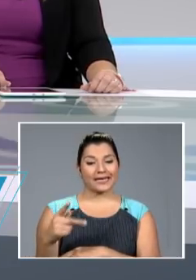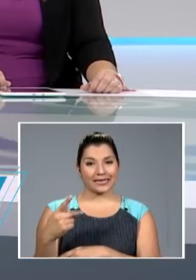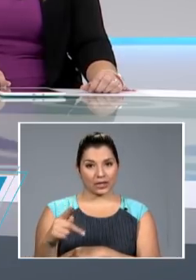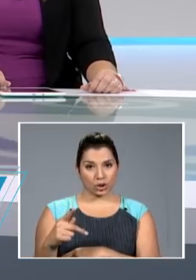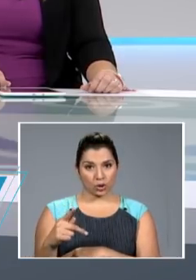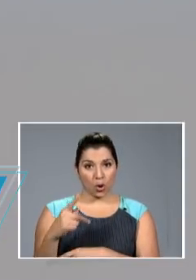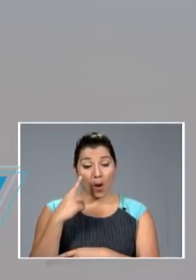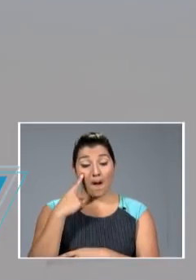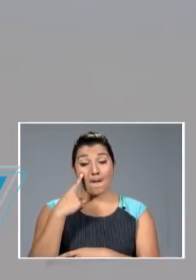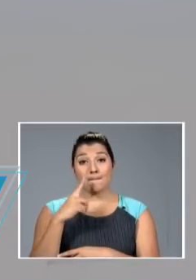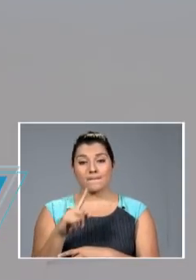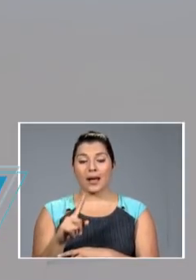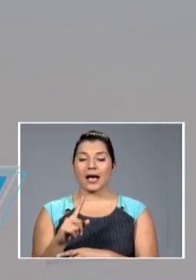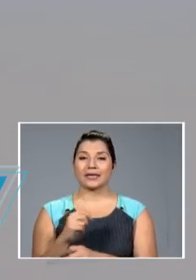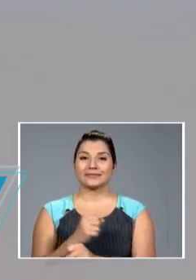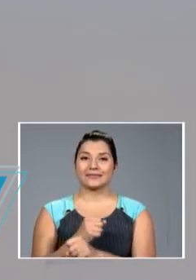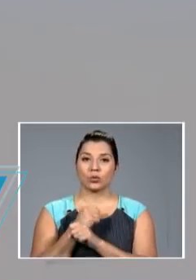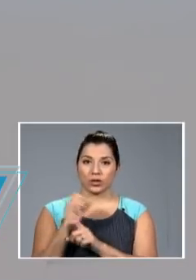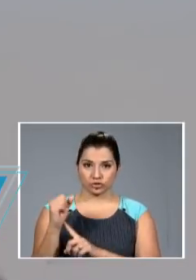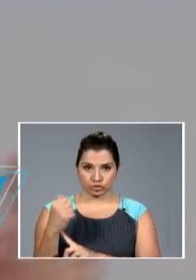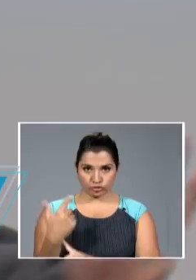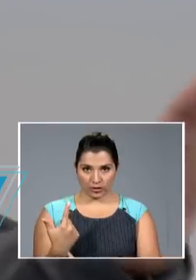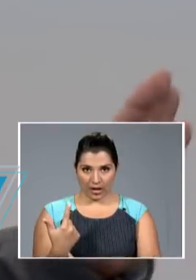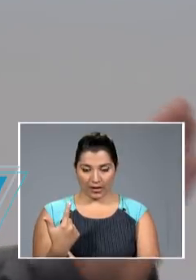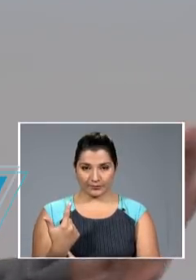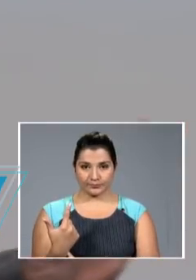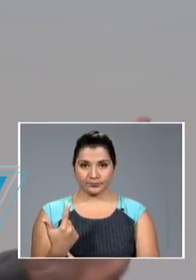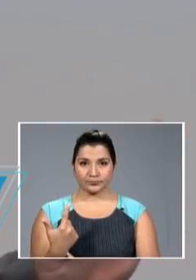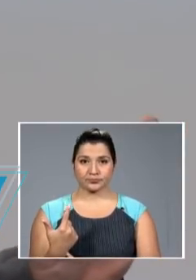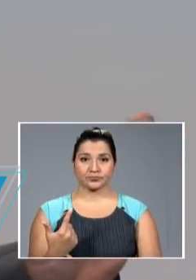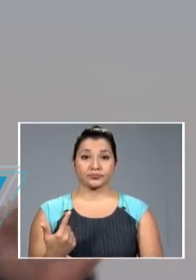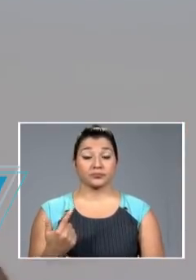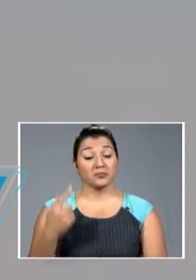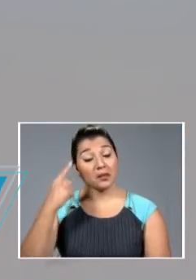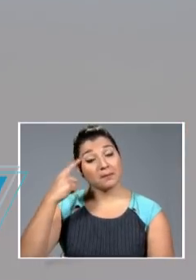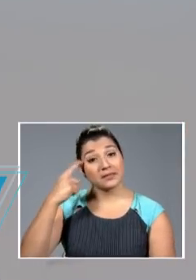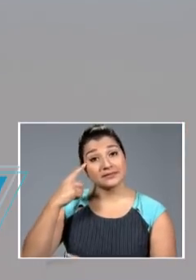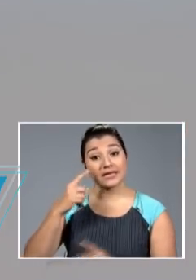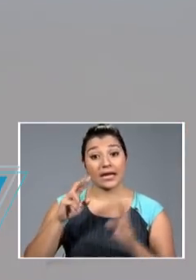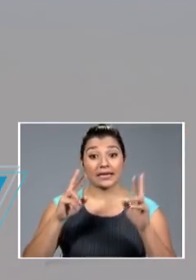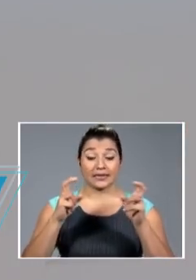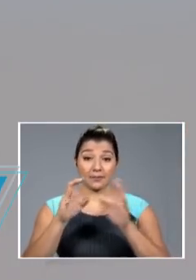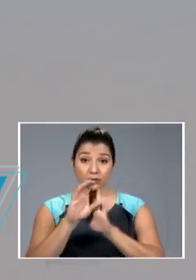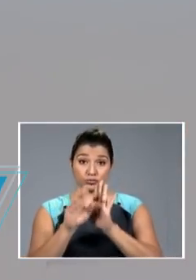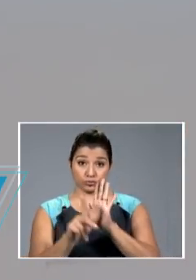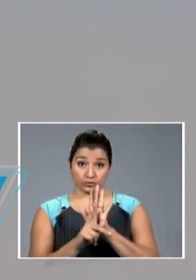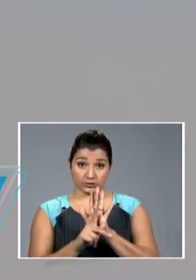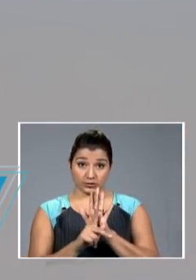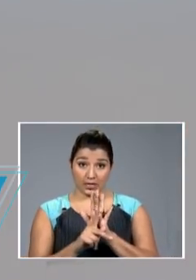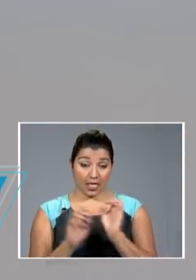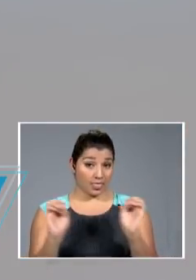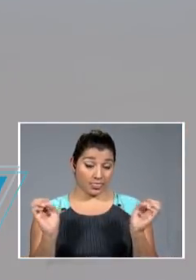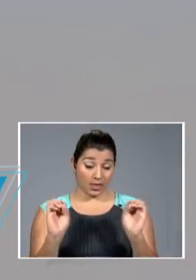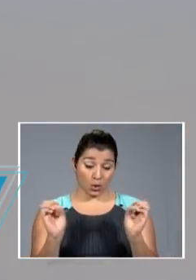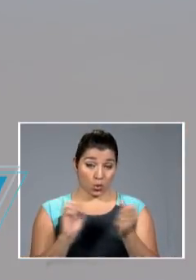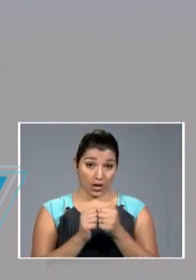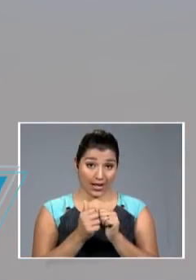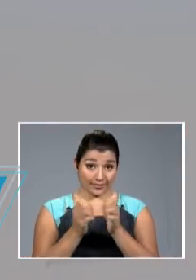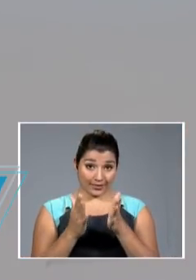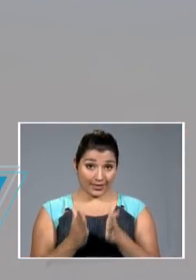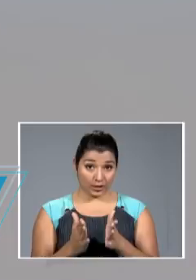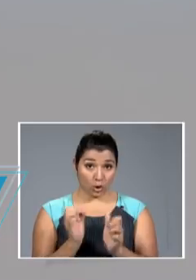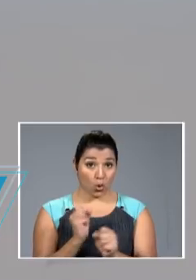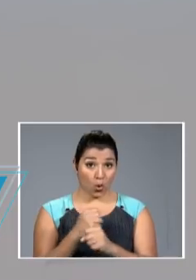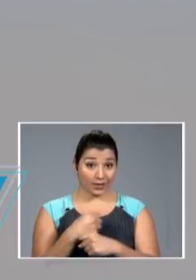este país el replantearse el tema constitucional. No lo están haciendo ninguno de los dos candidatos, pero quiero decir que sería un peligro